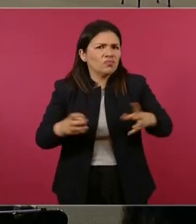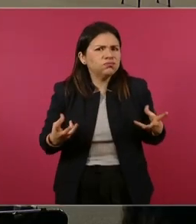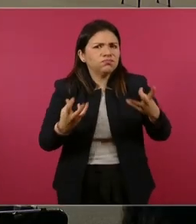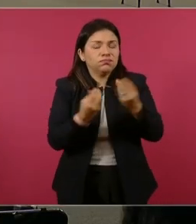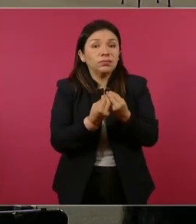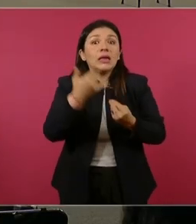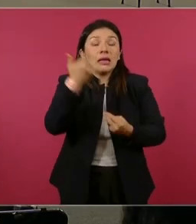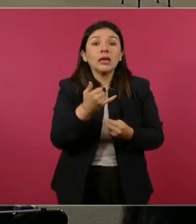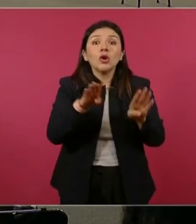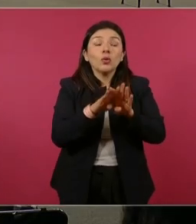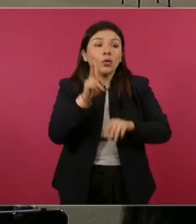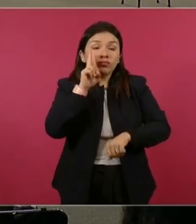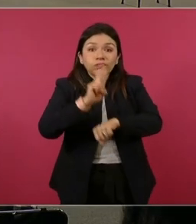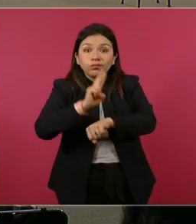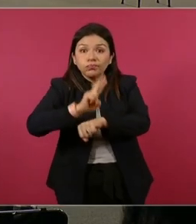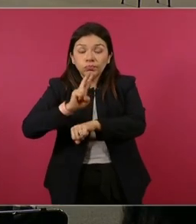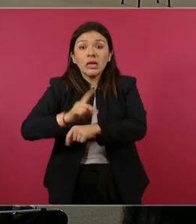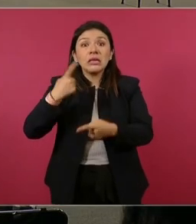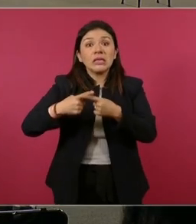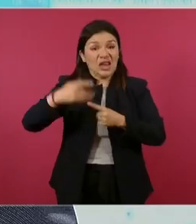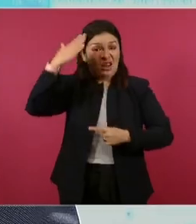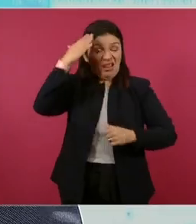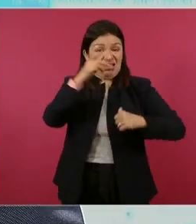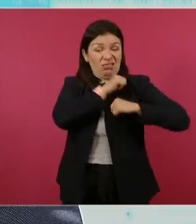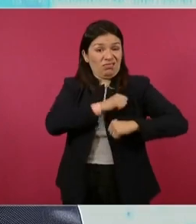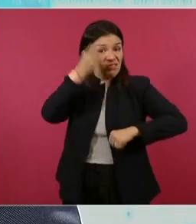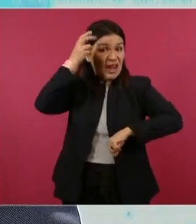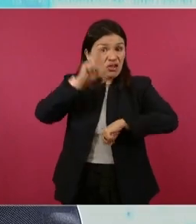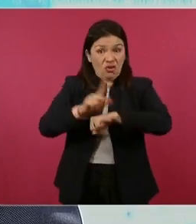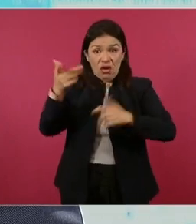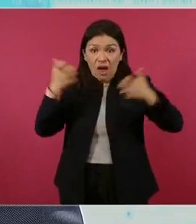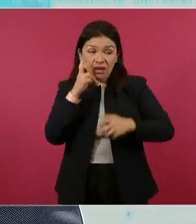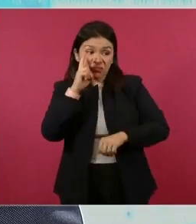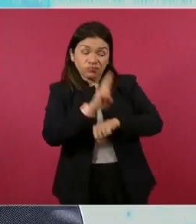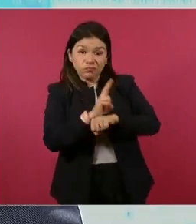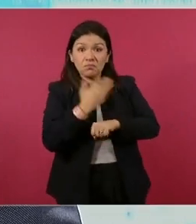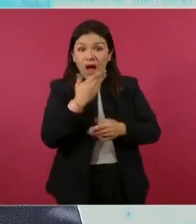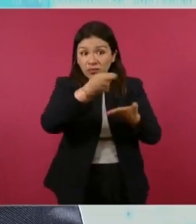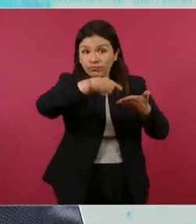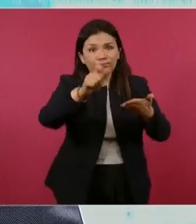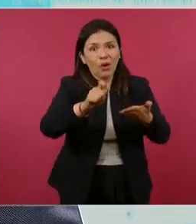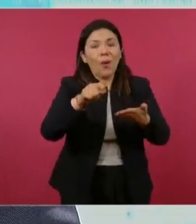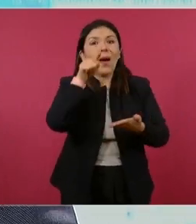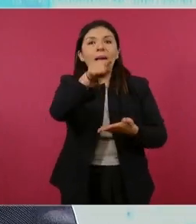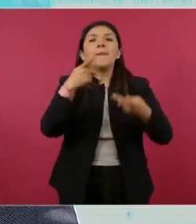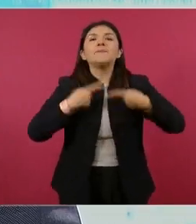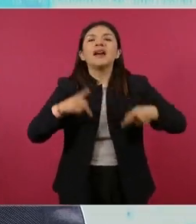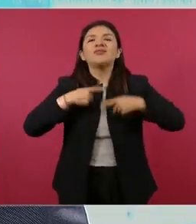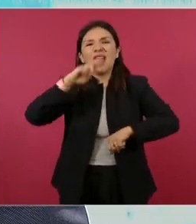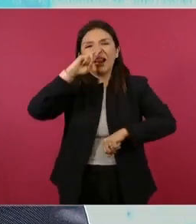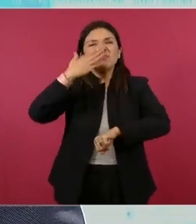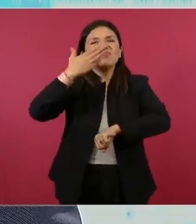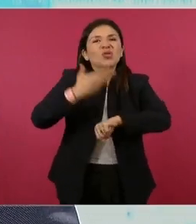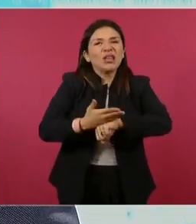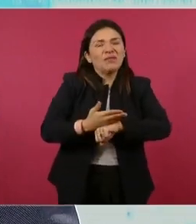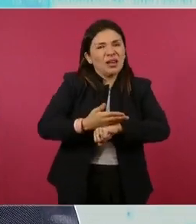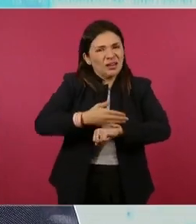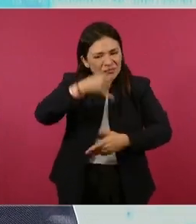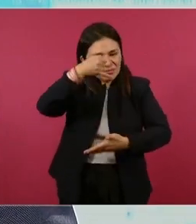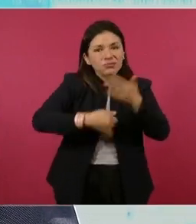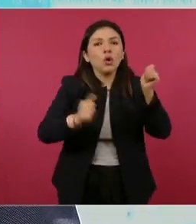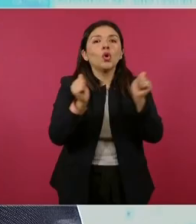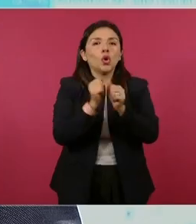vistos buenos de obra no los emite el director general, los emite el responsable arqueológico con el